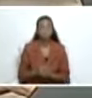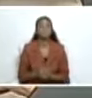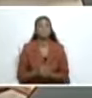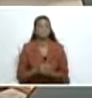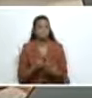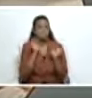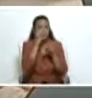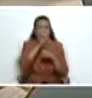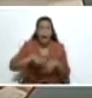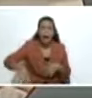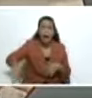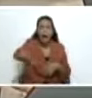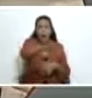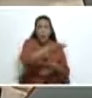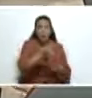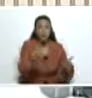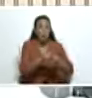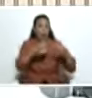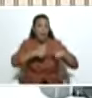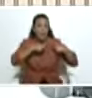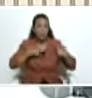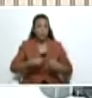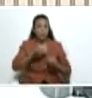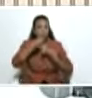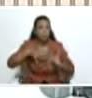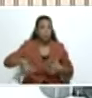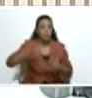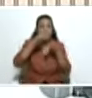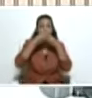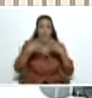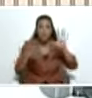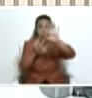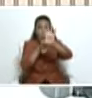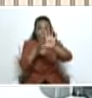Estado extenso, corazón de Venezuela, el Guárico. Hermoso.